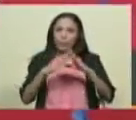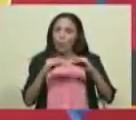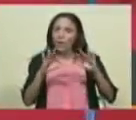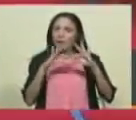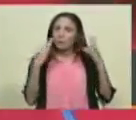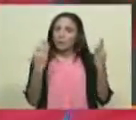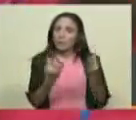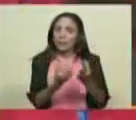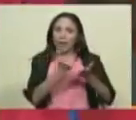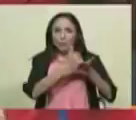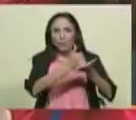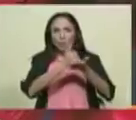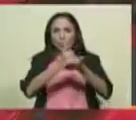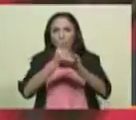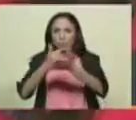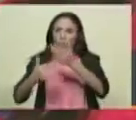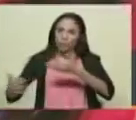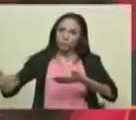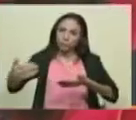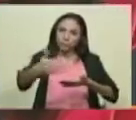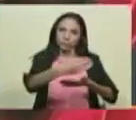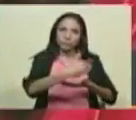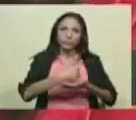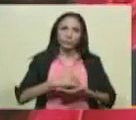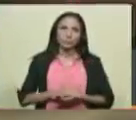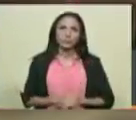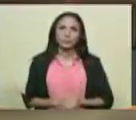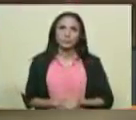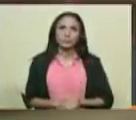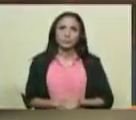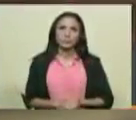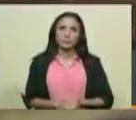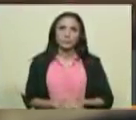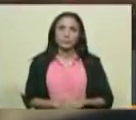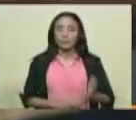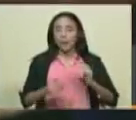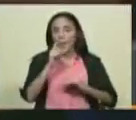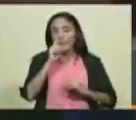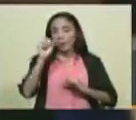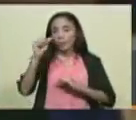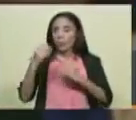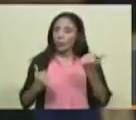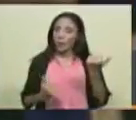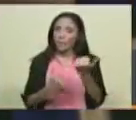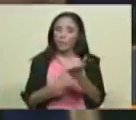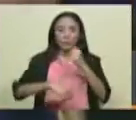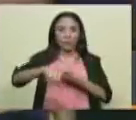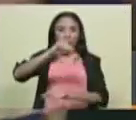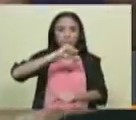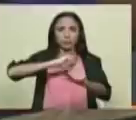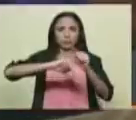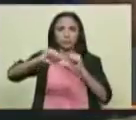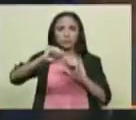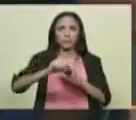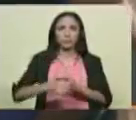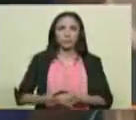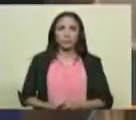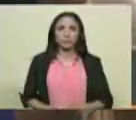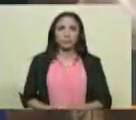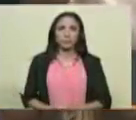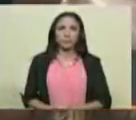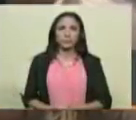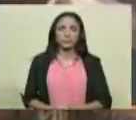directo, del carnet de la patria al hogar, de Maduro a ti, mujer, de Maduro, mira,